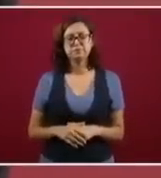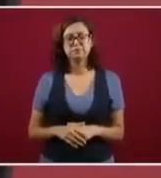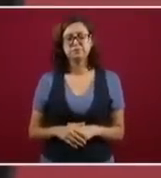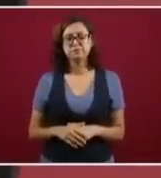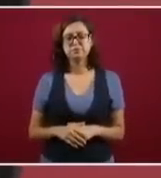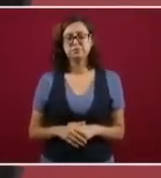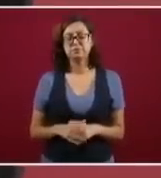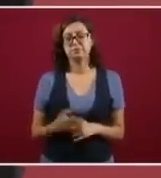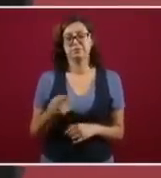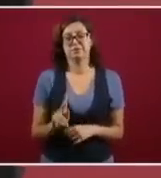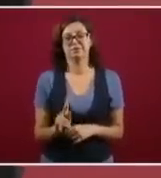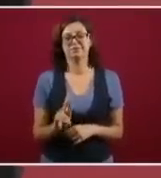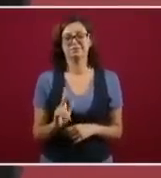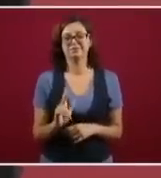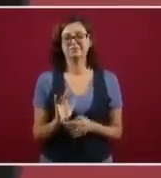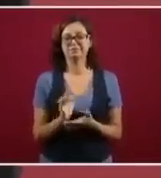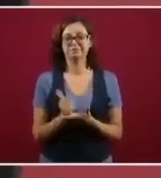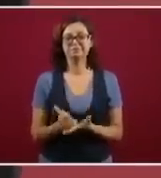ayuda,